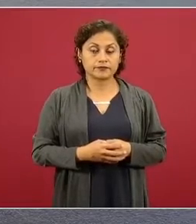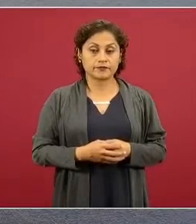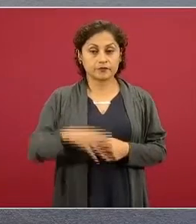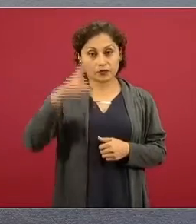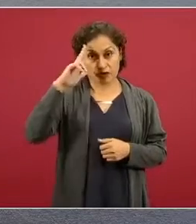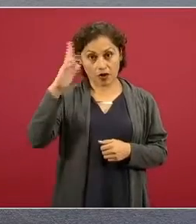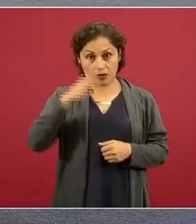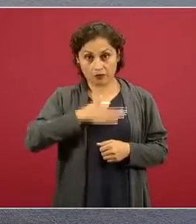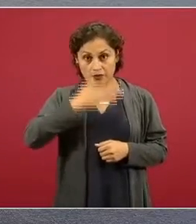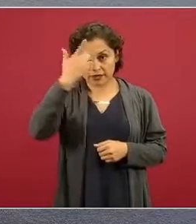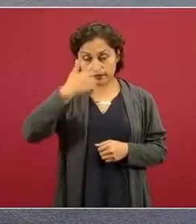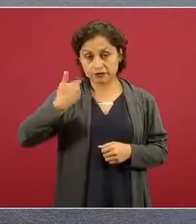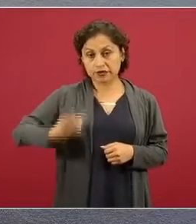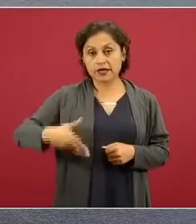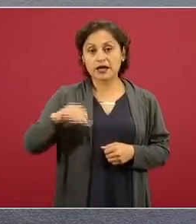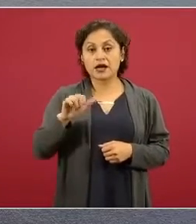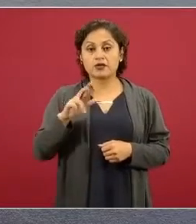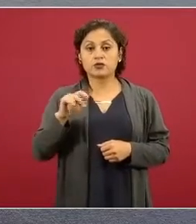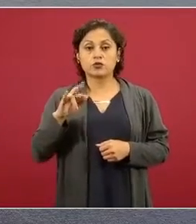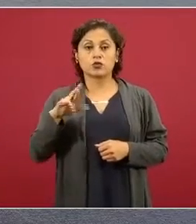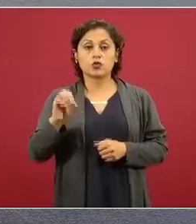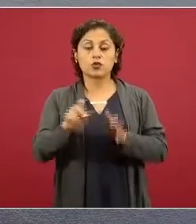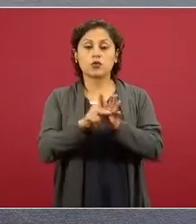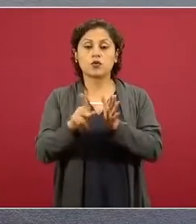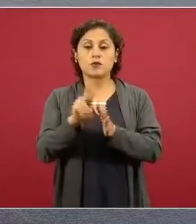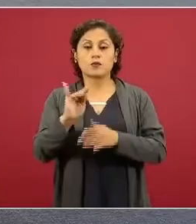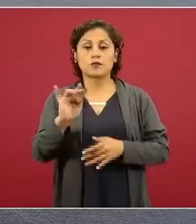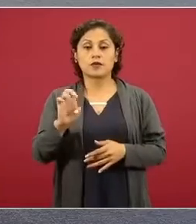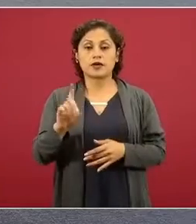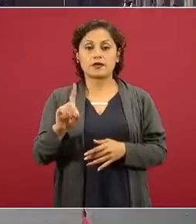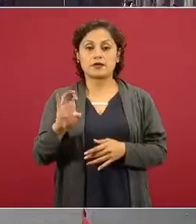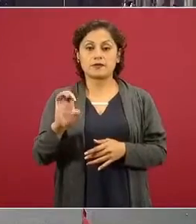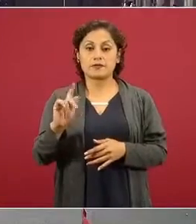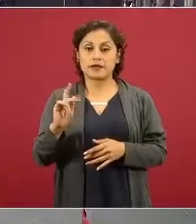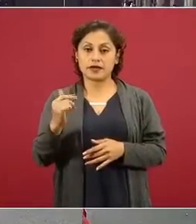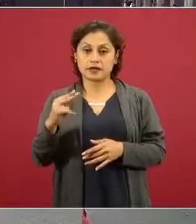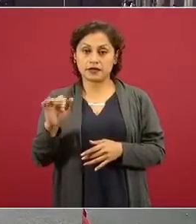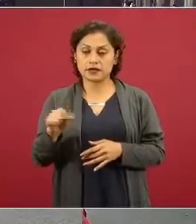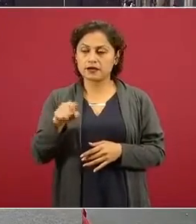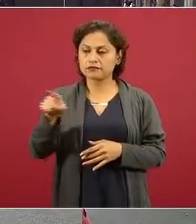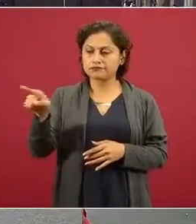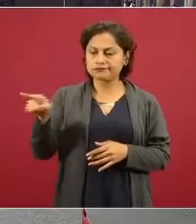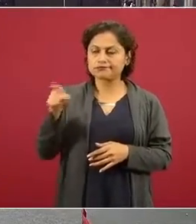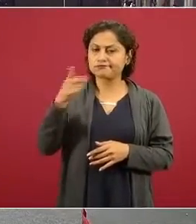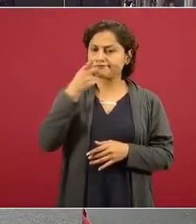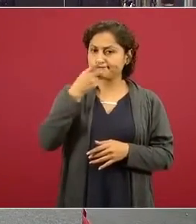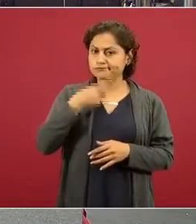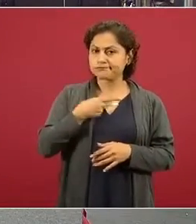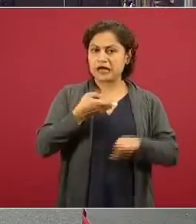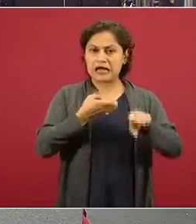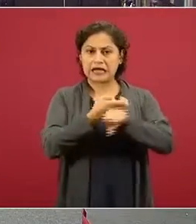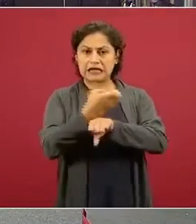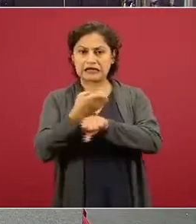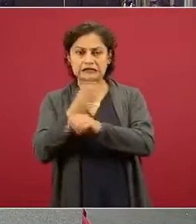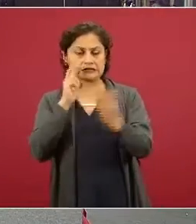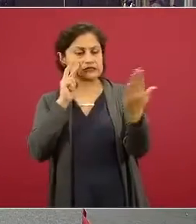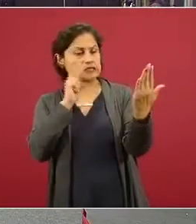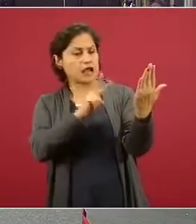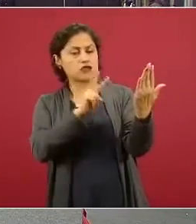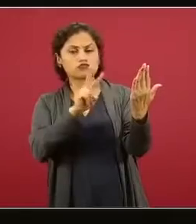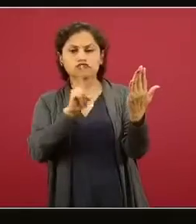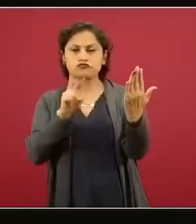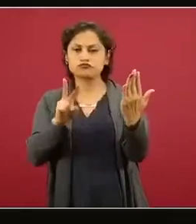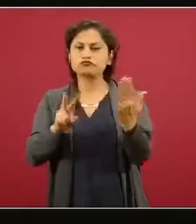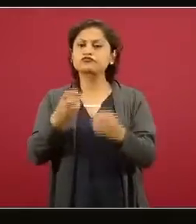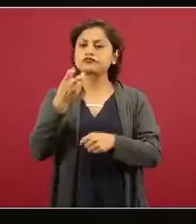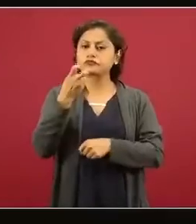Hola, buenas noches. Arturo Contreras, de Pie de Página. Varias de las entidades que nos presentan tienen como van hacia arriba, ¿no?